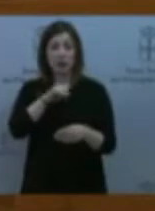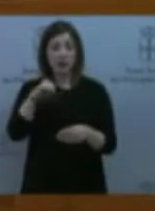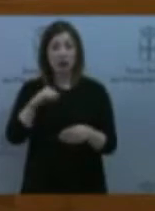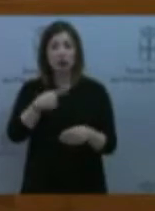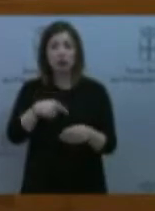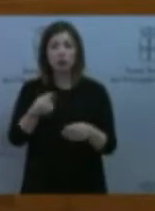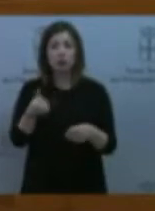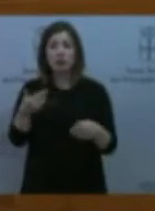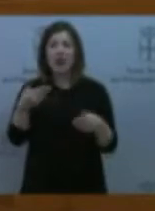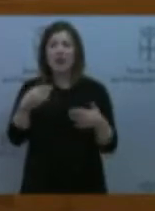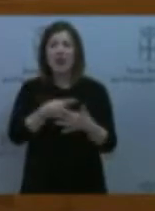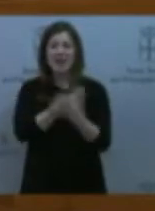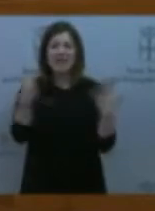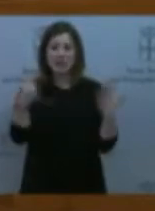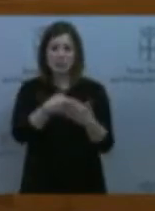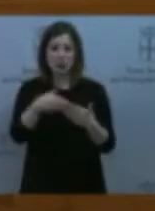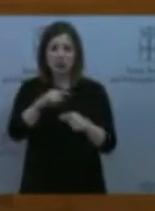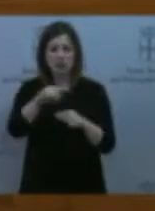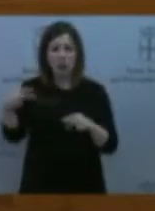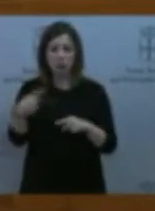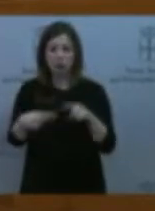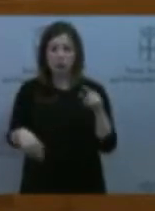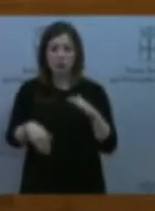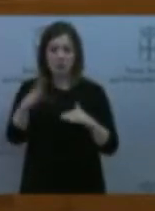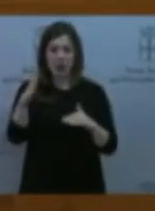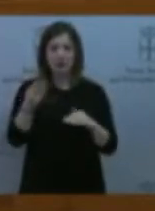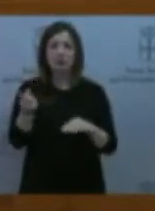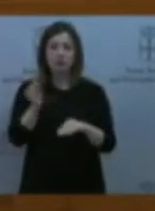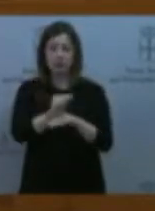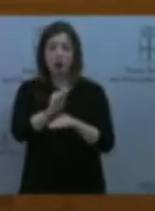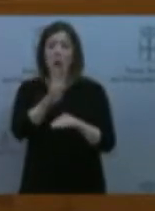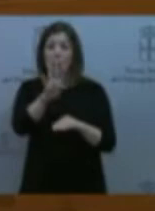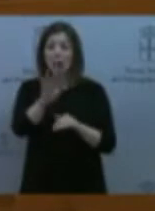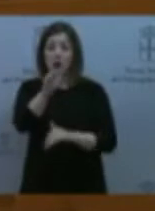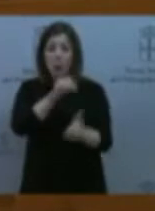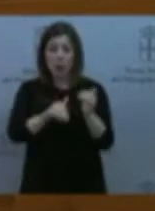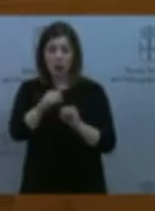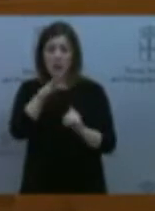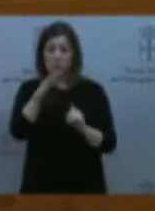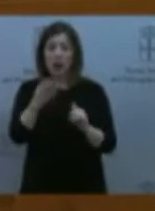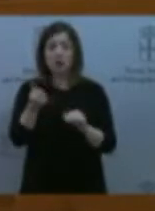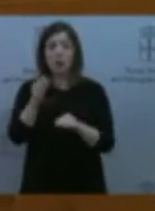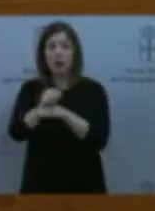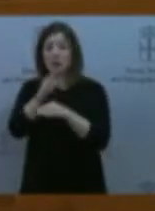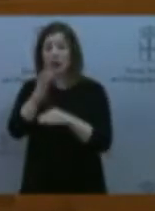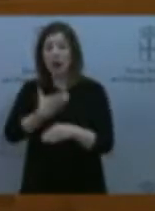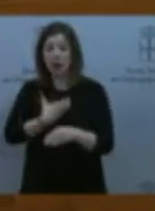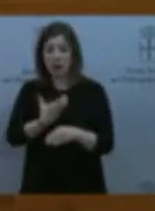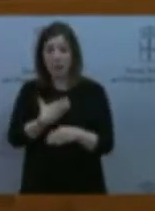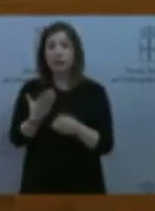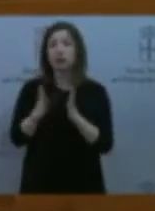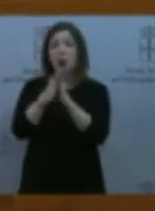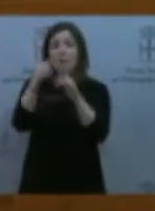euros. Las 4 últimas convocatorias de subvenciones para entidades locales, ayuntamientos y parroquias rurales han supuesto una